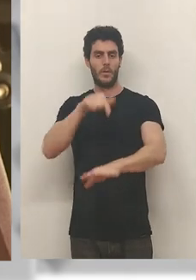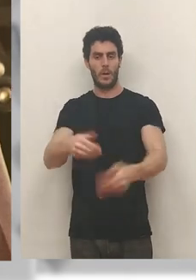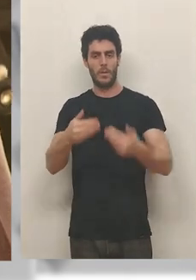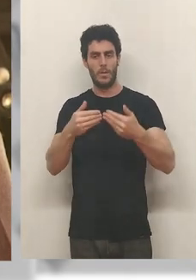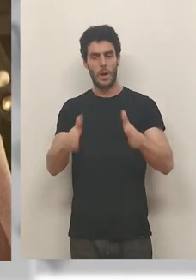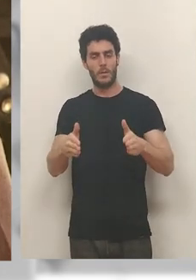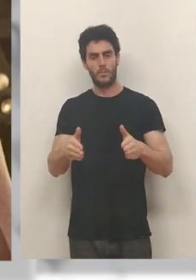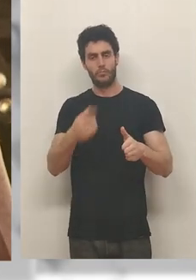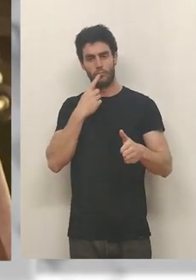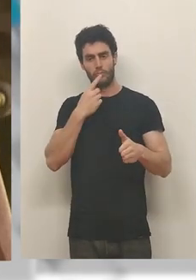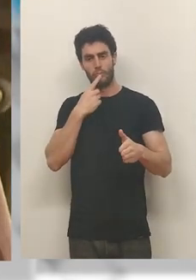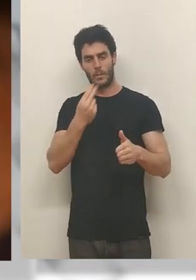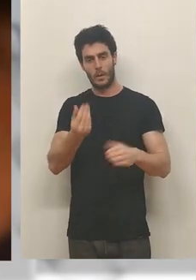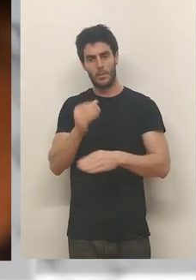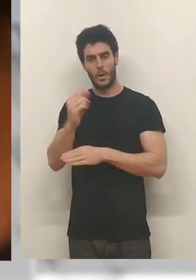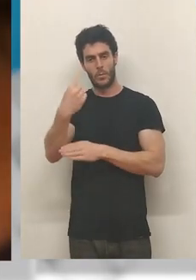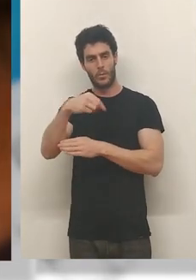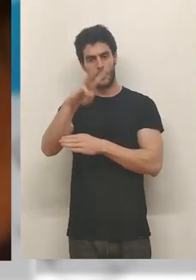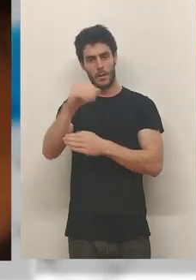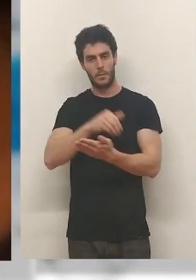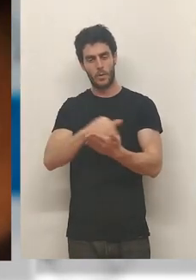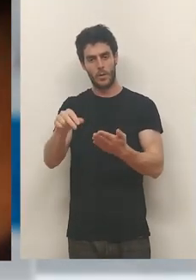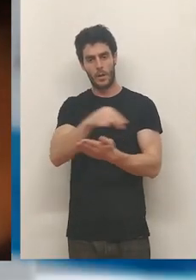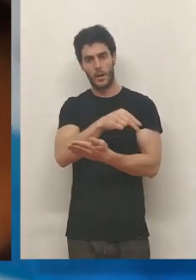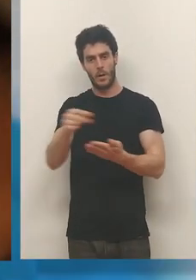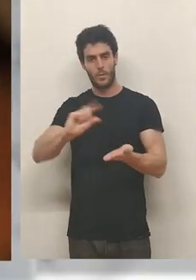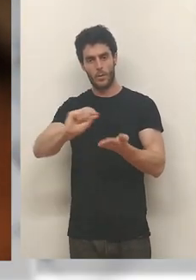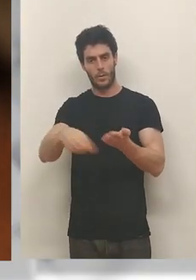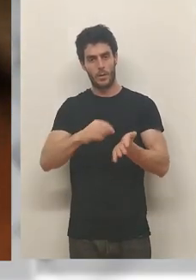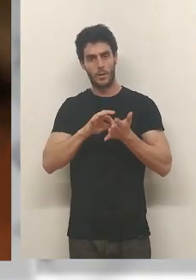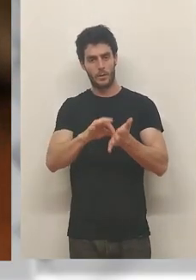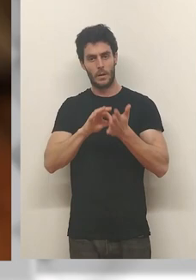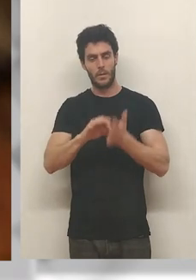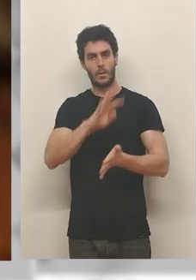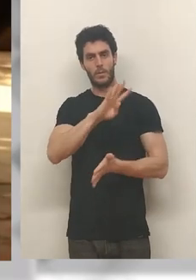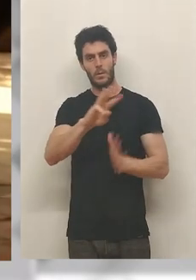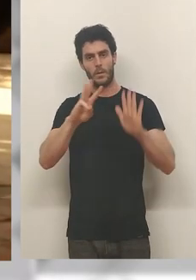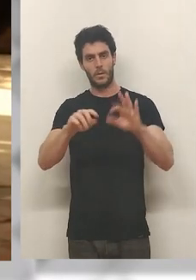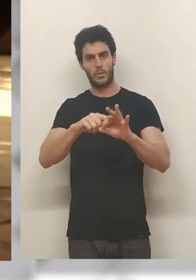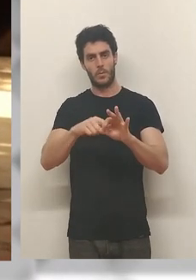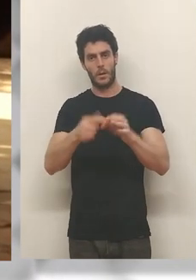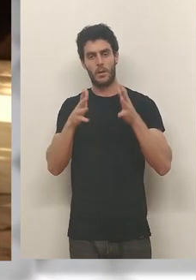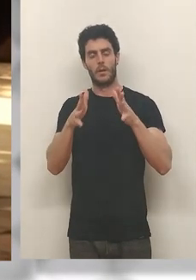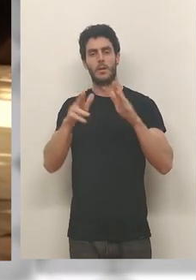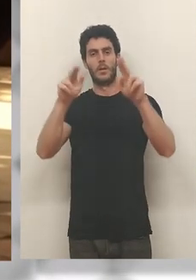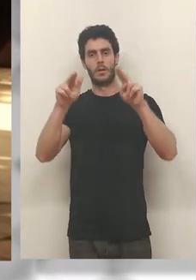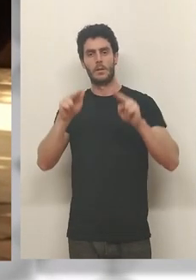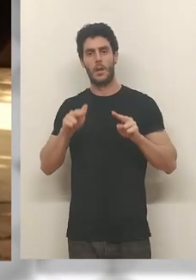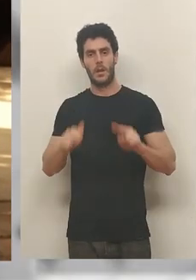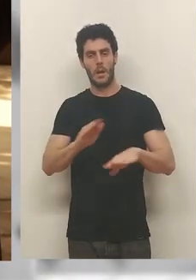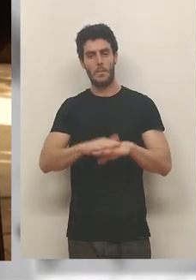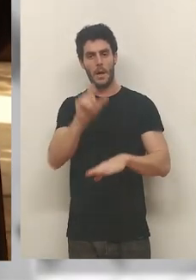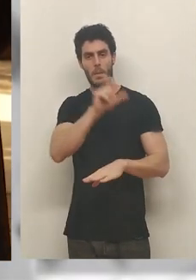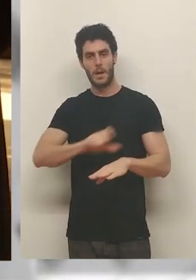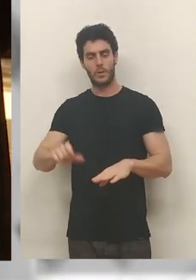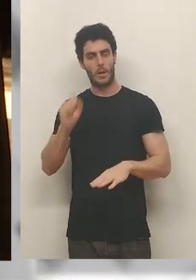Gobierno, celebrado hoy, ha dado luz verde a una inversión de 1,3 millones para la contratación del servicio de 48 plazas y atención